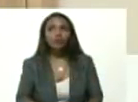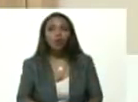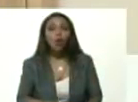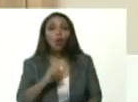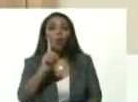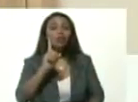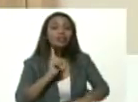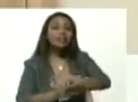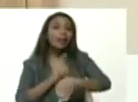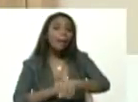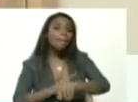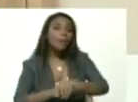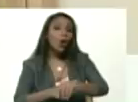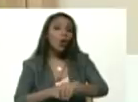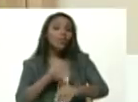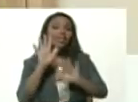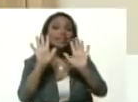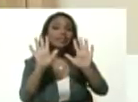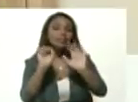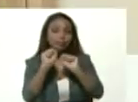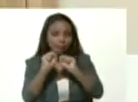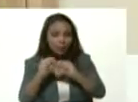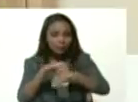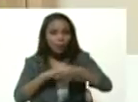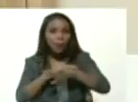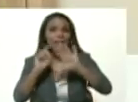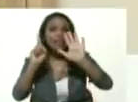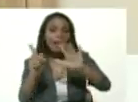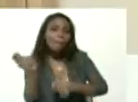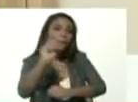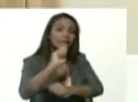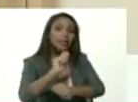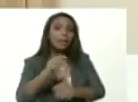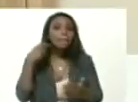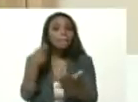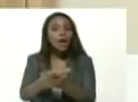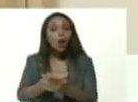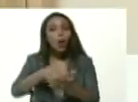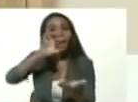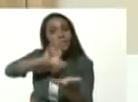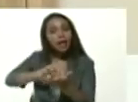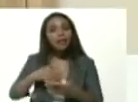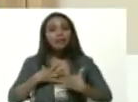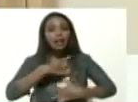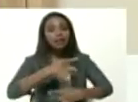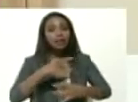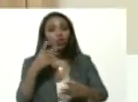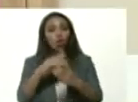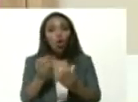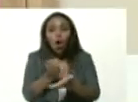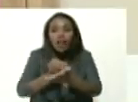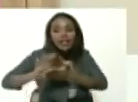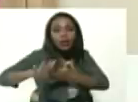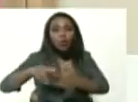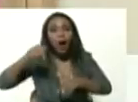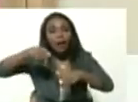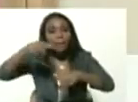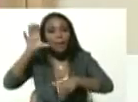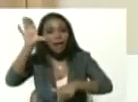un lapso de 6 meses de los pagos de capital e intereses de todos los créditos del país.